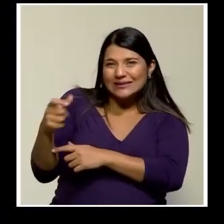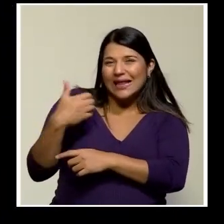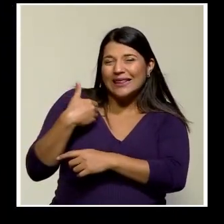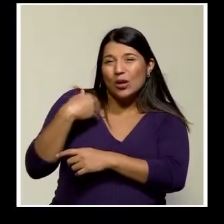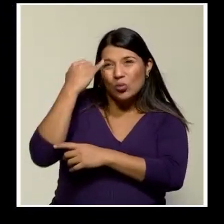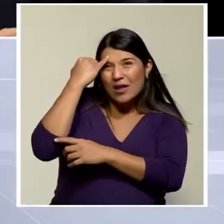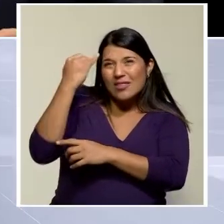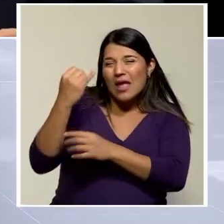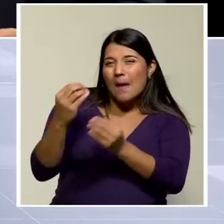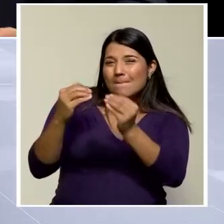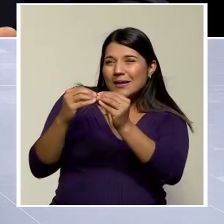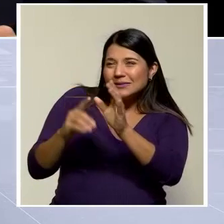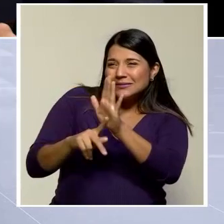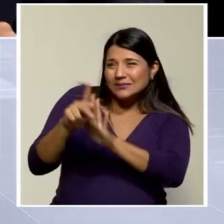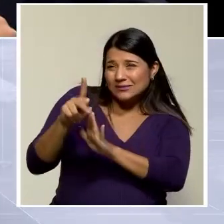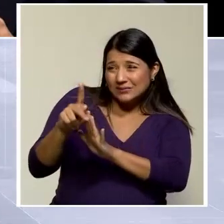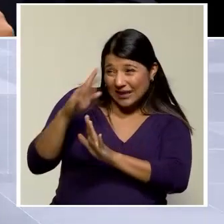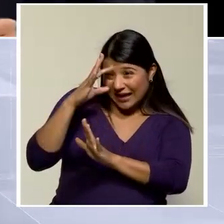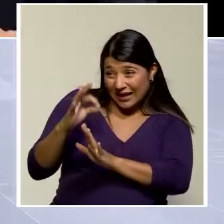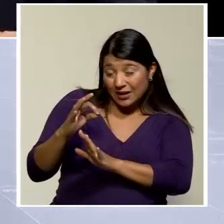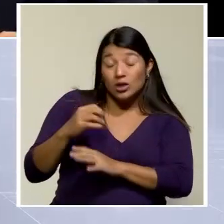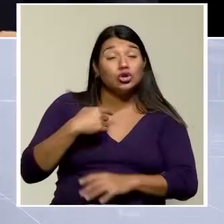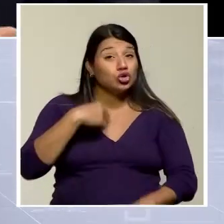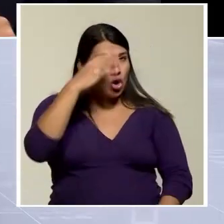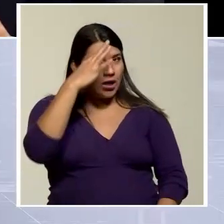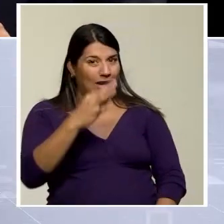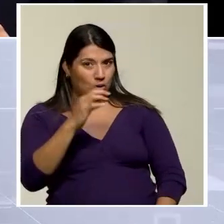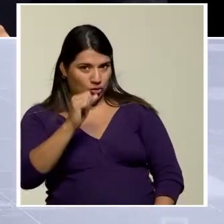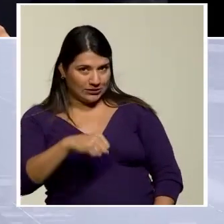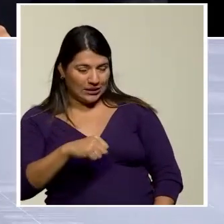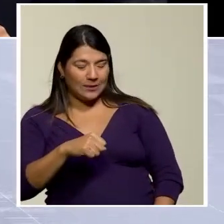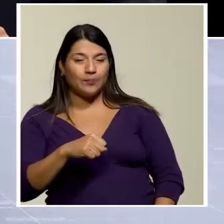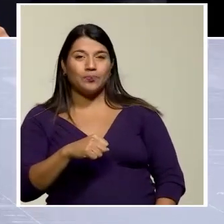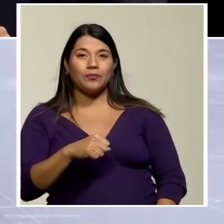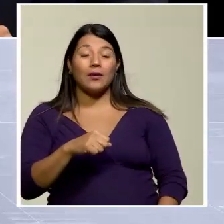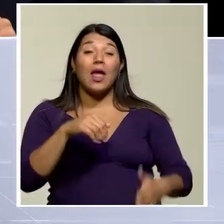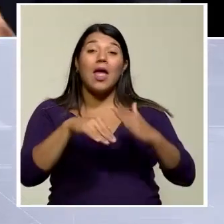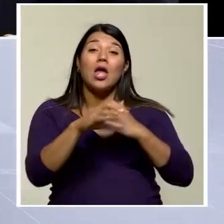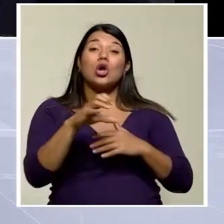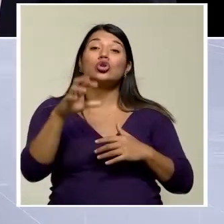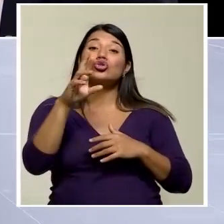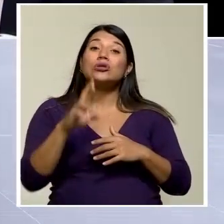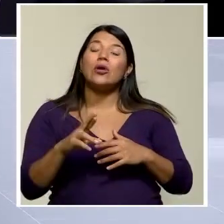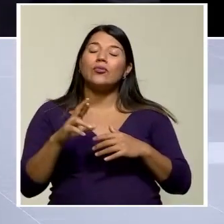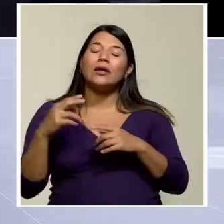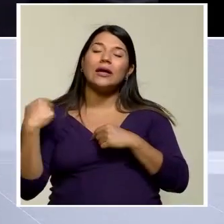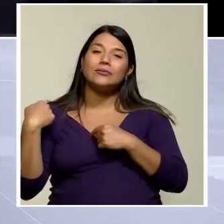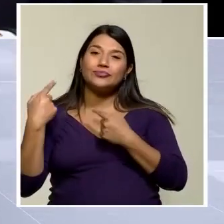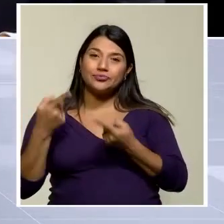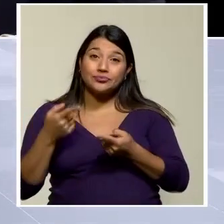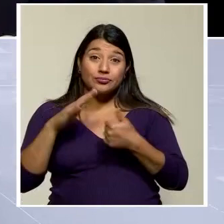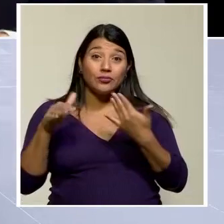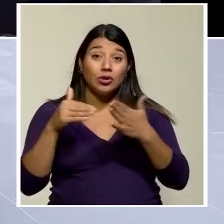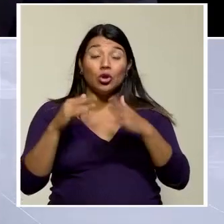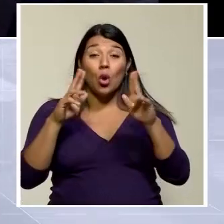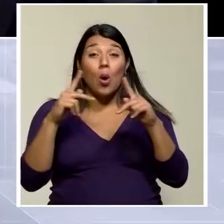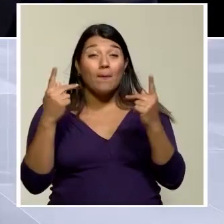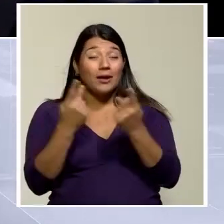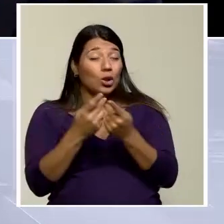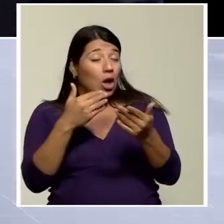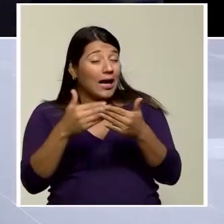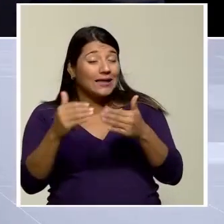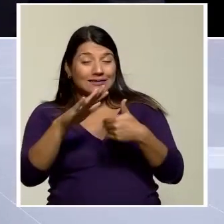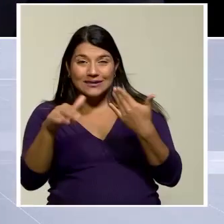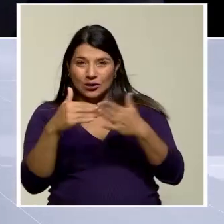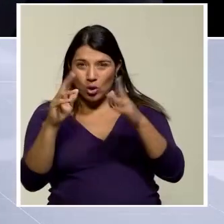tan ideológica? Yo creo que sí. Lo que pasa es que en Costa Rica en los últimos años, todos los partidos, casi todos los partidos,